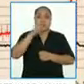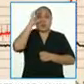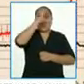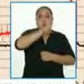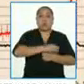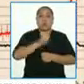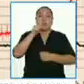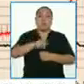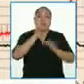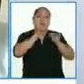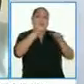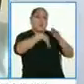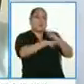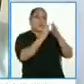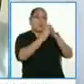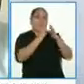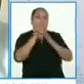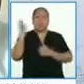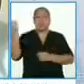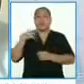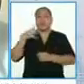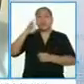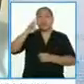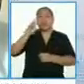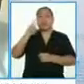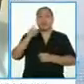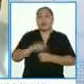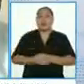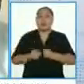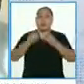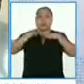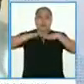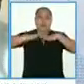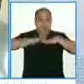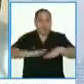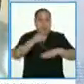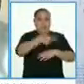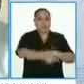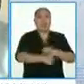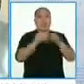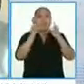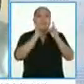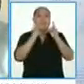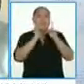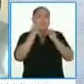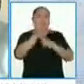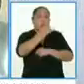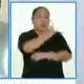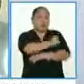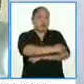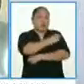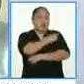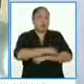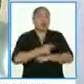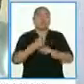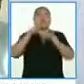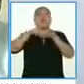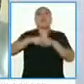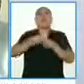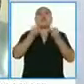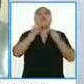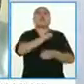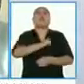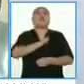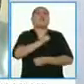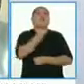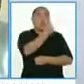caso la cuarentena, como bien lo dice Rodrigo, darle un respiro, ¿no es cierto? Y va a depender muchísimo de cómo, bueno, de cómo nos comportemos en lo que queda.